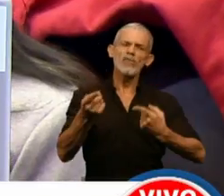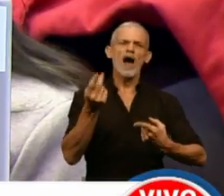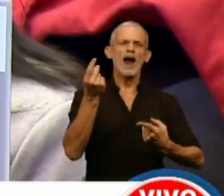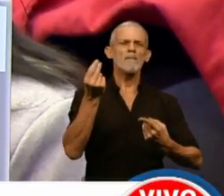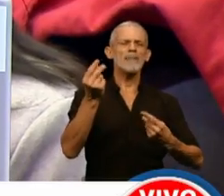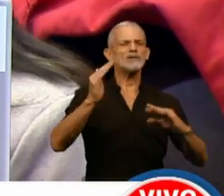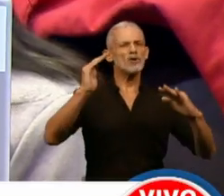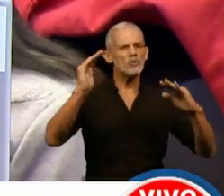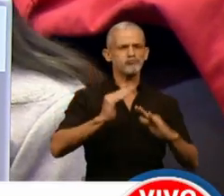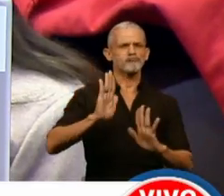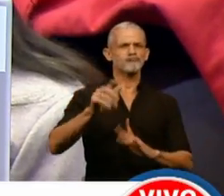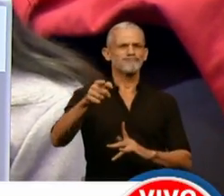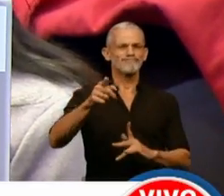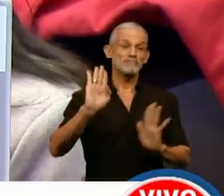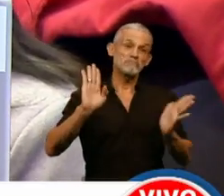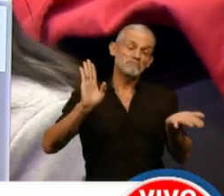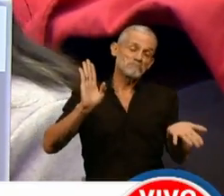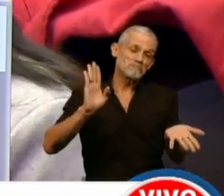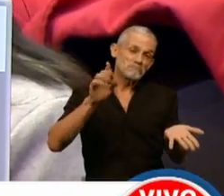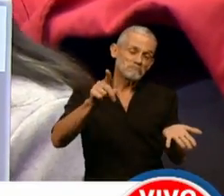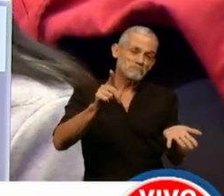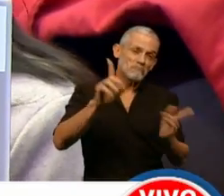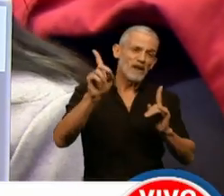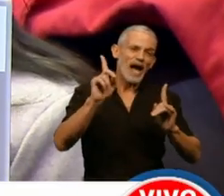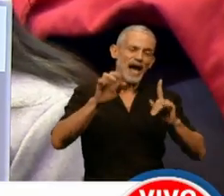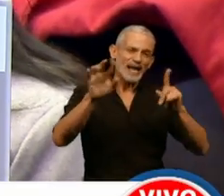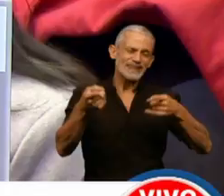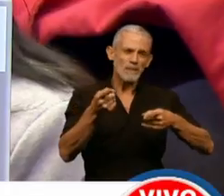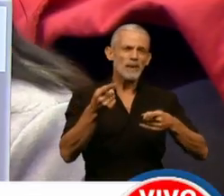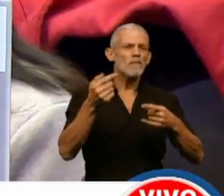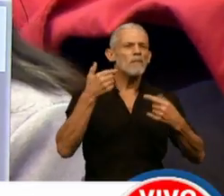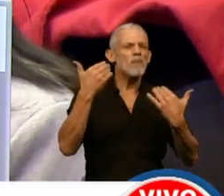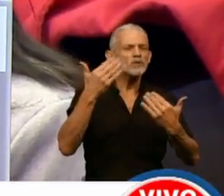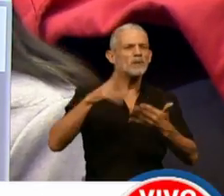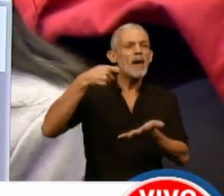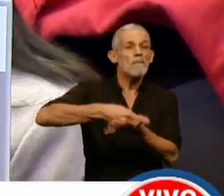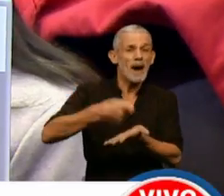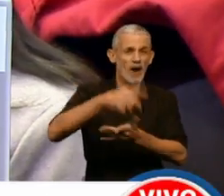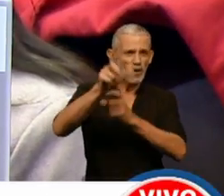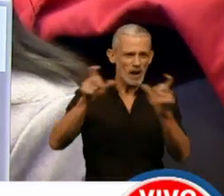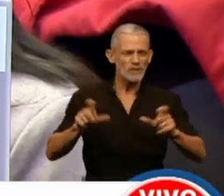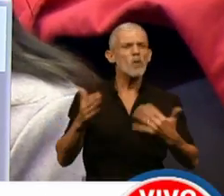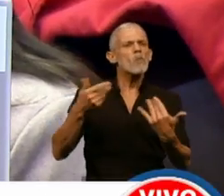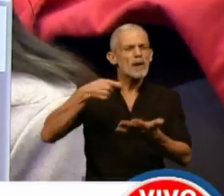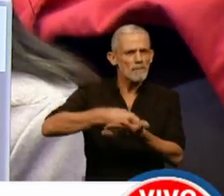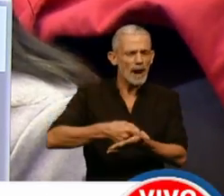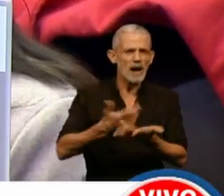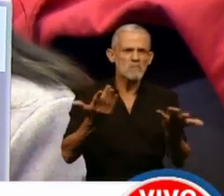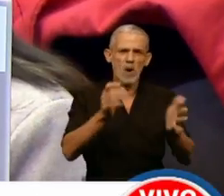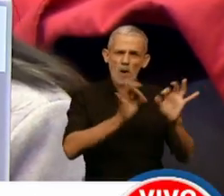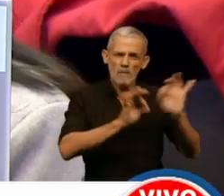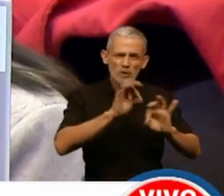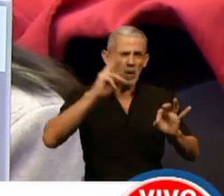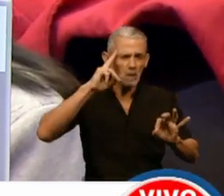tarifa diferencial pero teniendo en cuenta a su vez la capacidad de pago de los usuarios pero este proyecto no